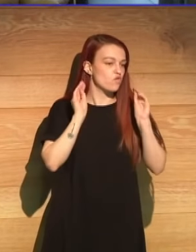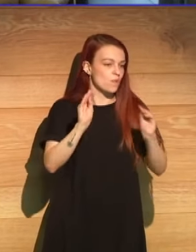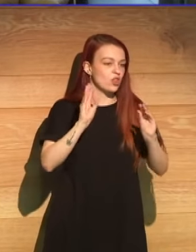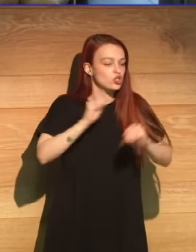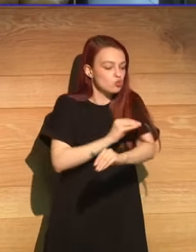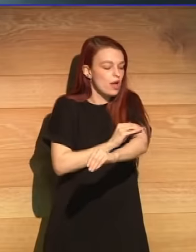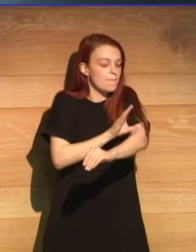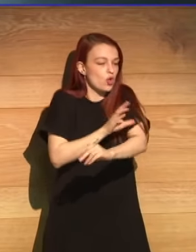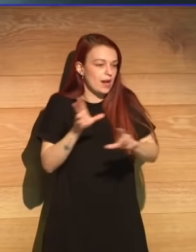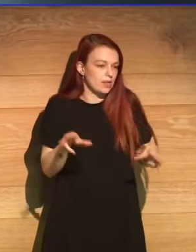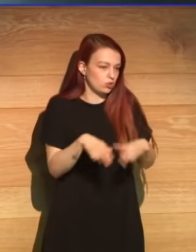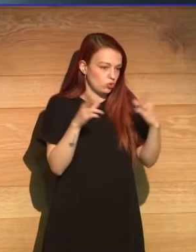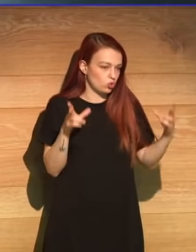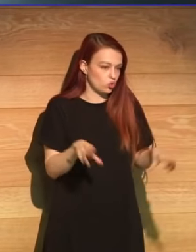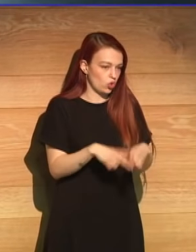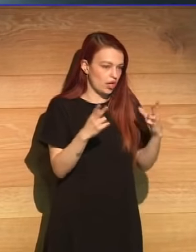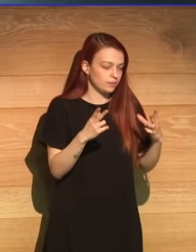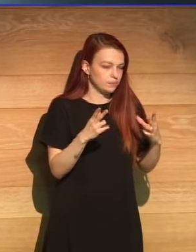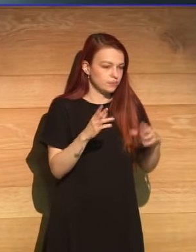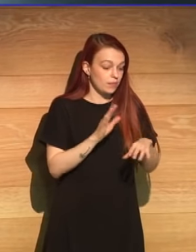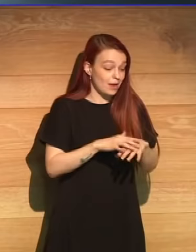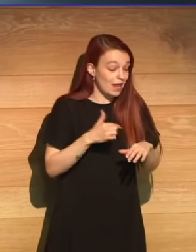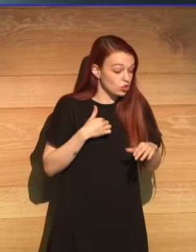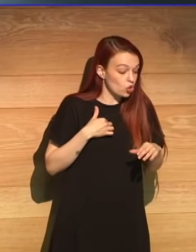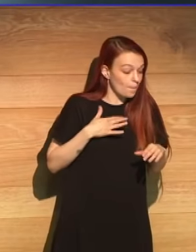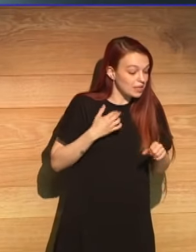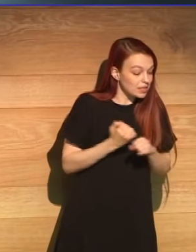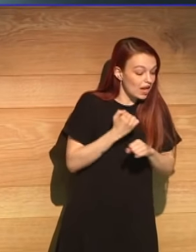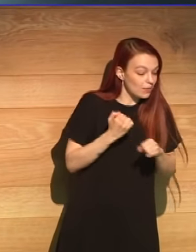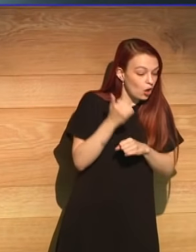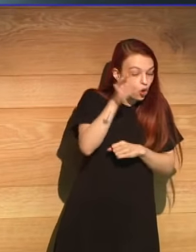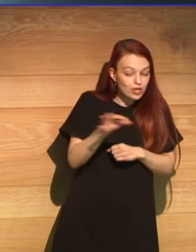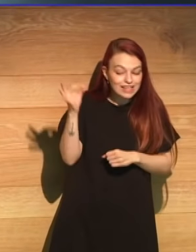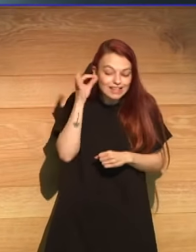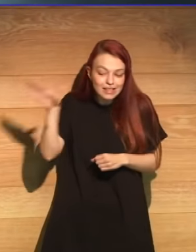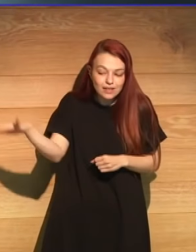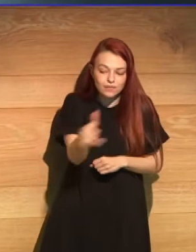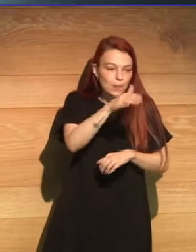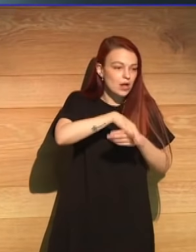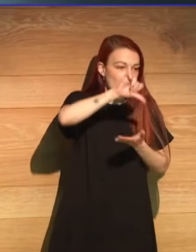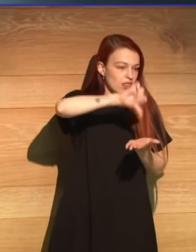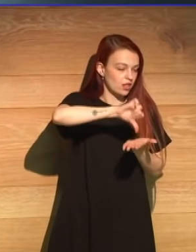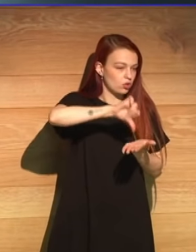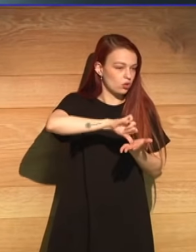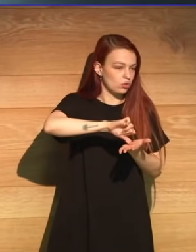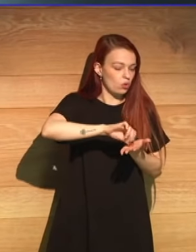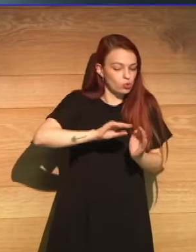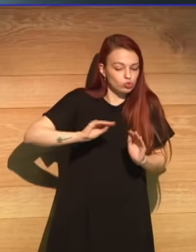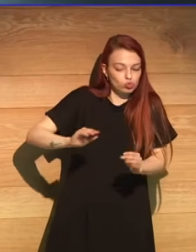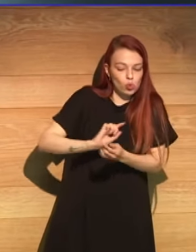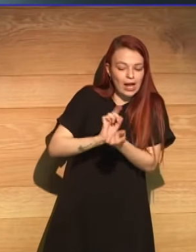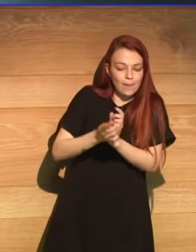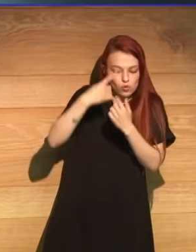colocarlas en el foco de nuestra intervención. Y luego dejarlas hacer, porque ellas son protagonistas de su propio cambio.